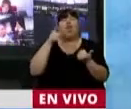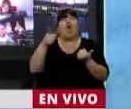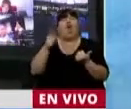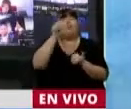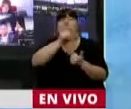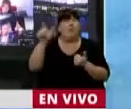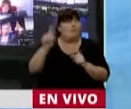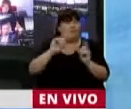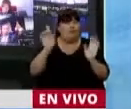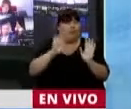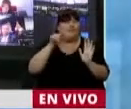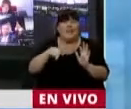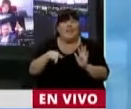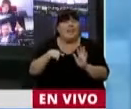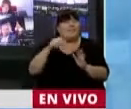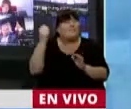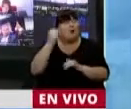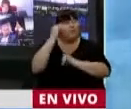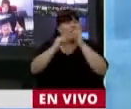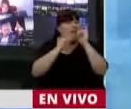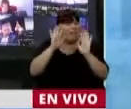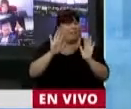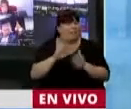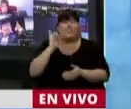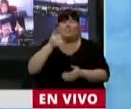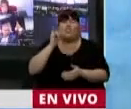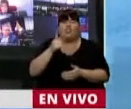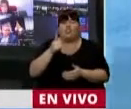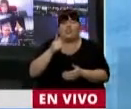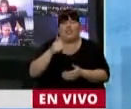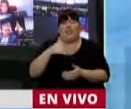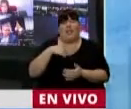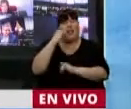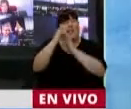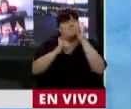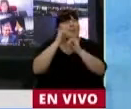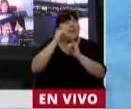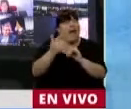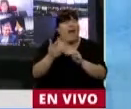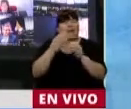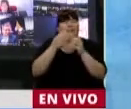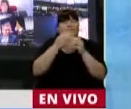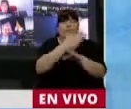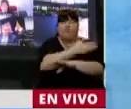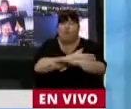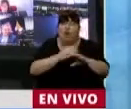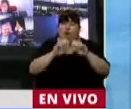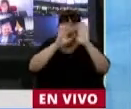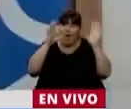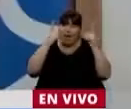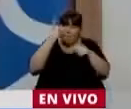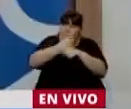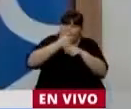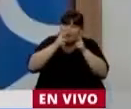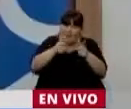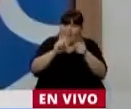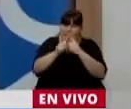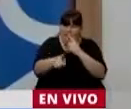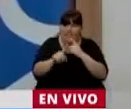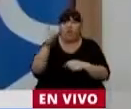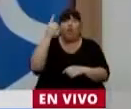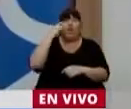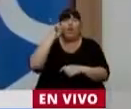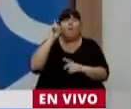papel populares con lo cual no sólo aparece más trabajo sino está el tema de la mejoría en la calidad de vida de la gente no es cierto se otro